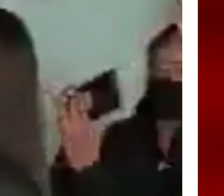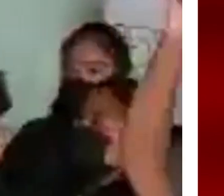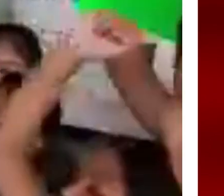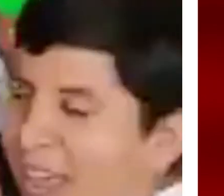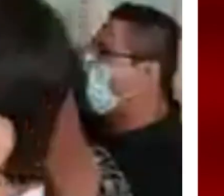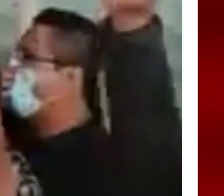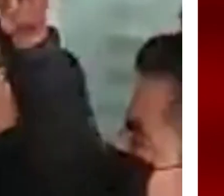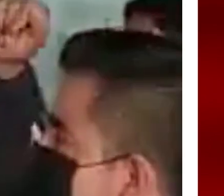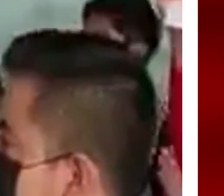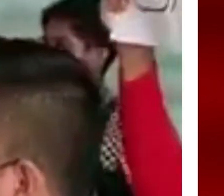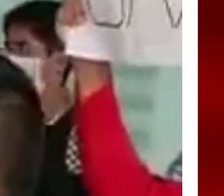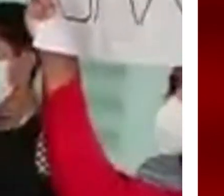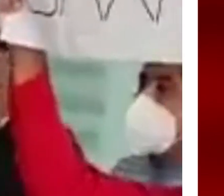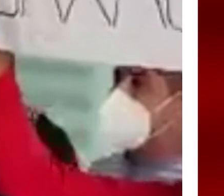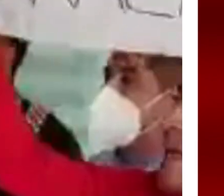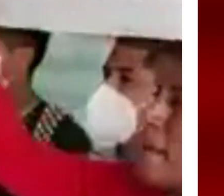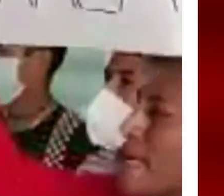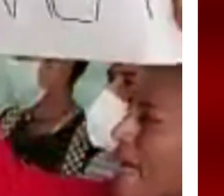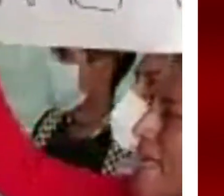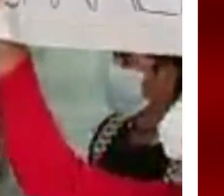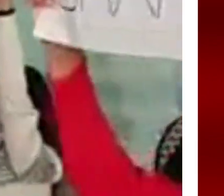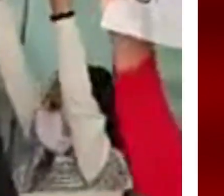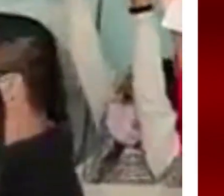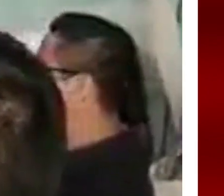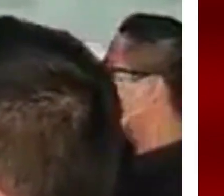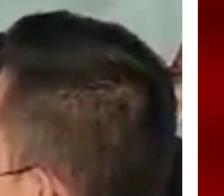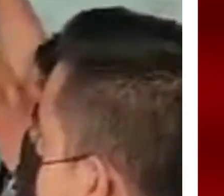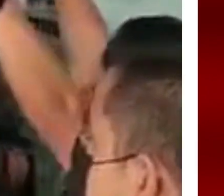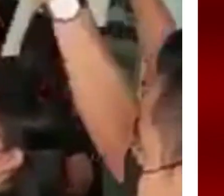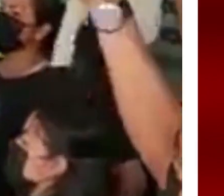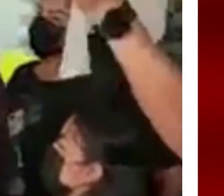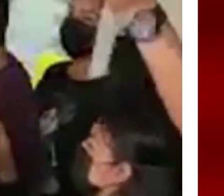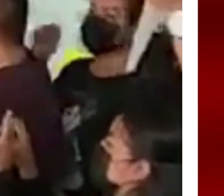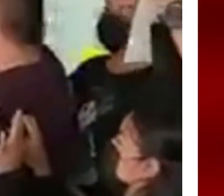Presidente, presidente,